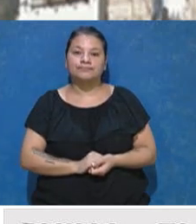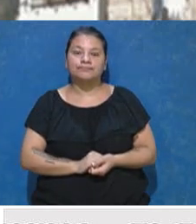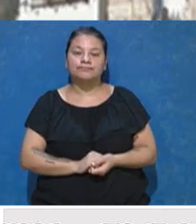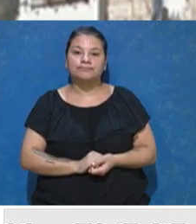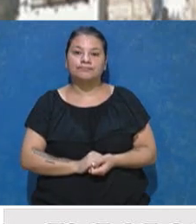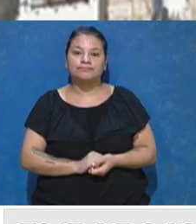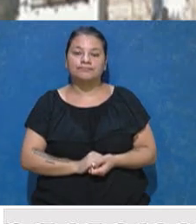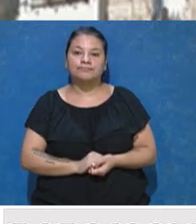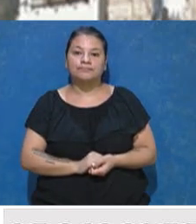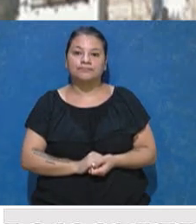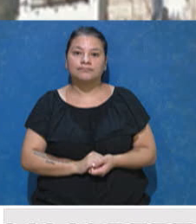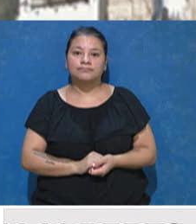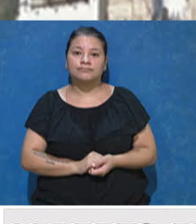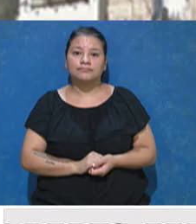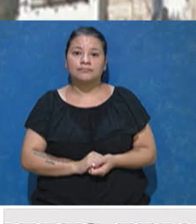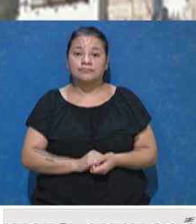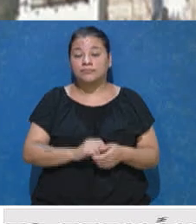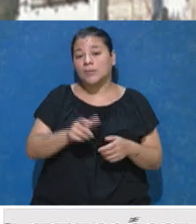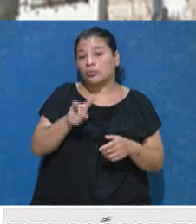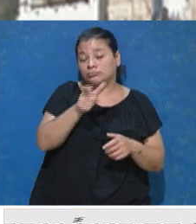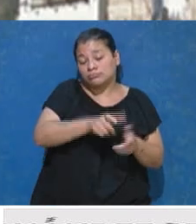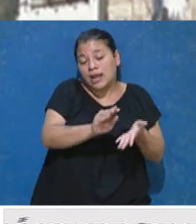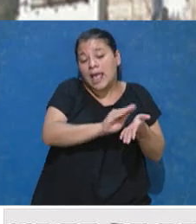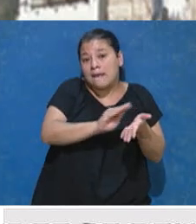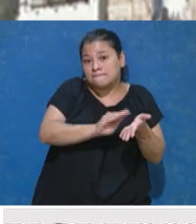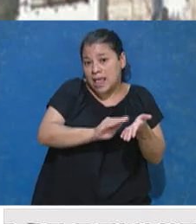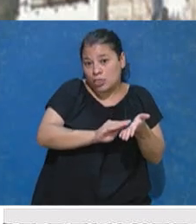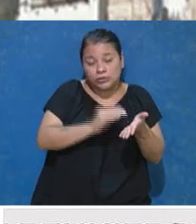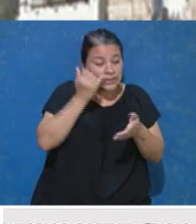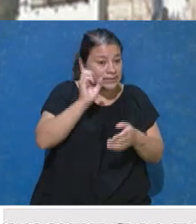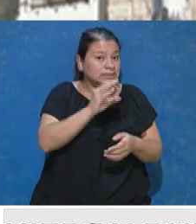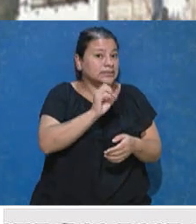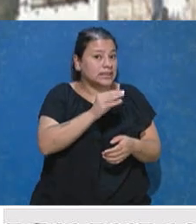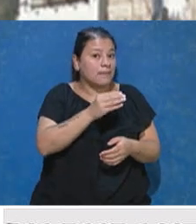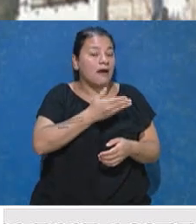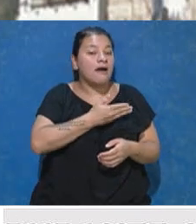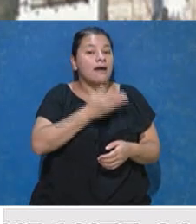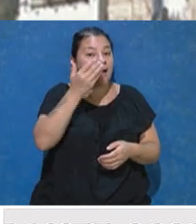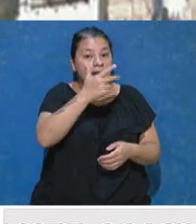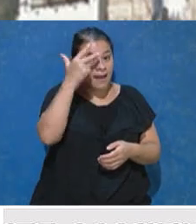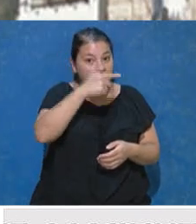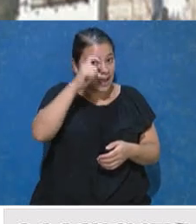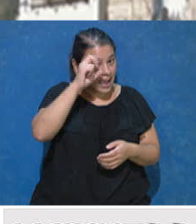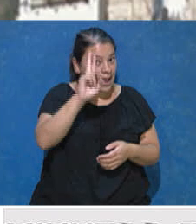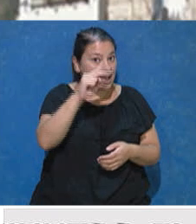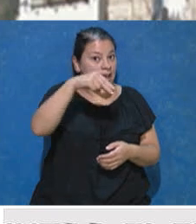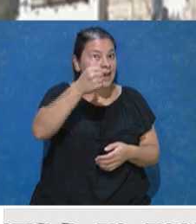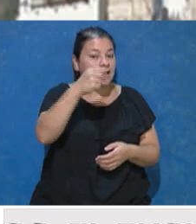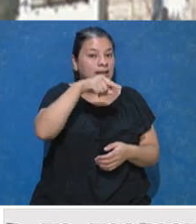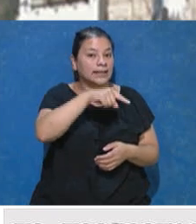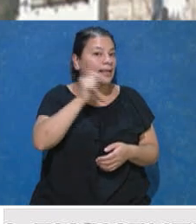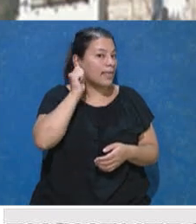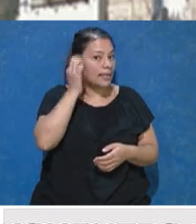localidad bonaerense uno de los cajeros de la sucursal que ha sido identificado como germán chávez de 31 años resultó